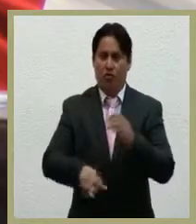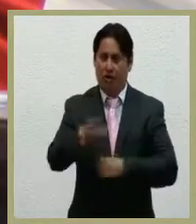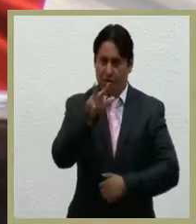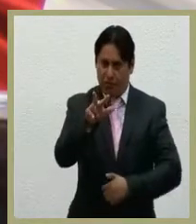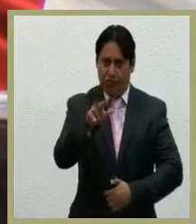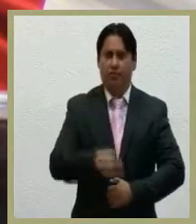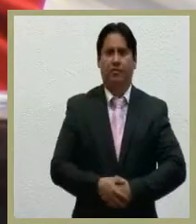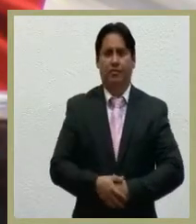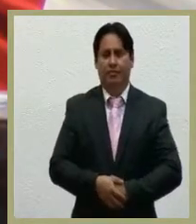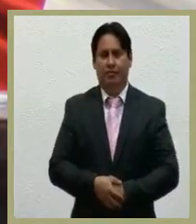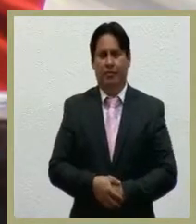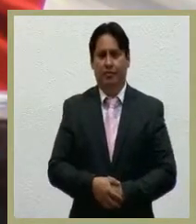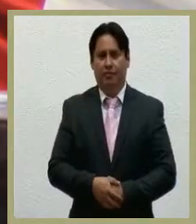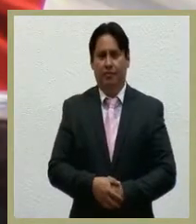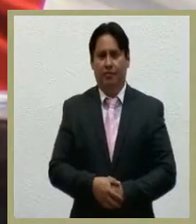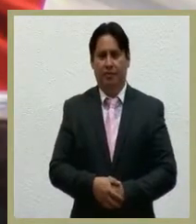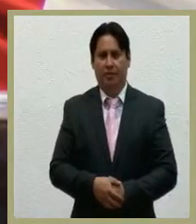2018.